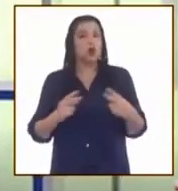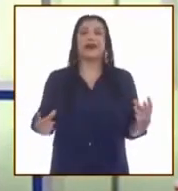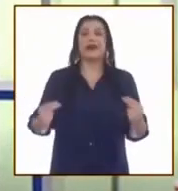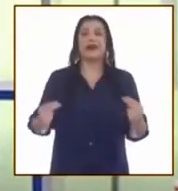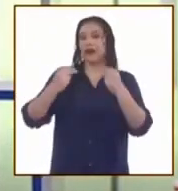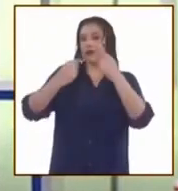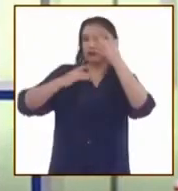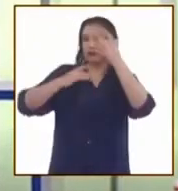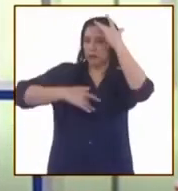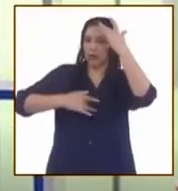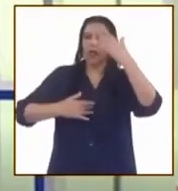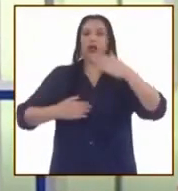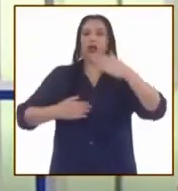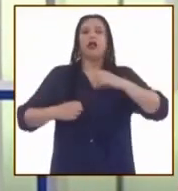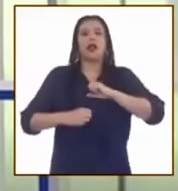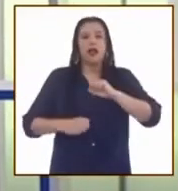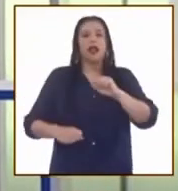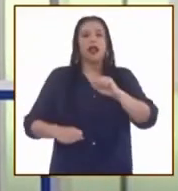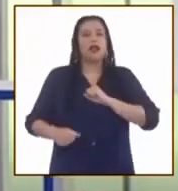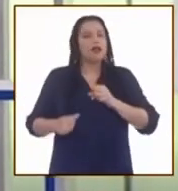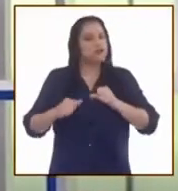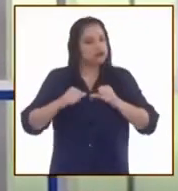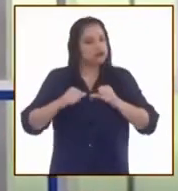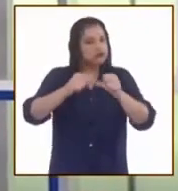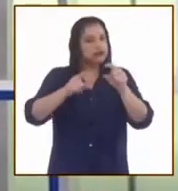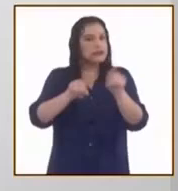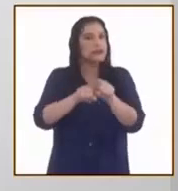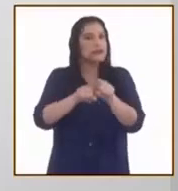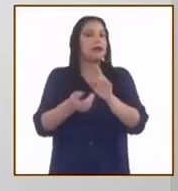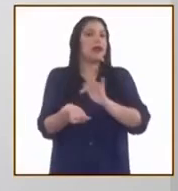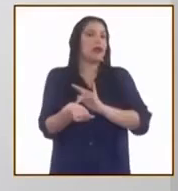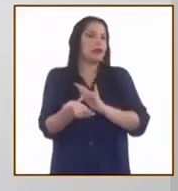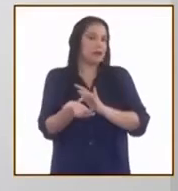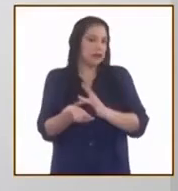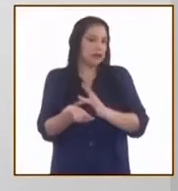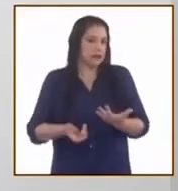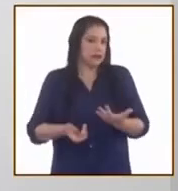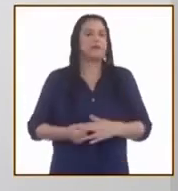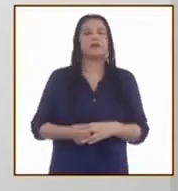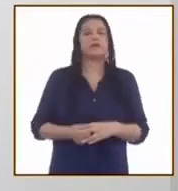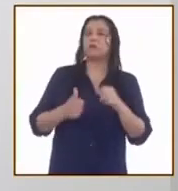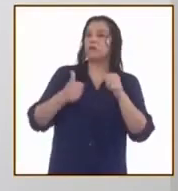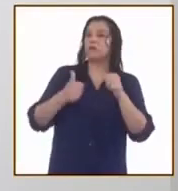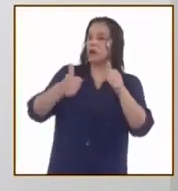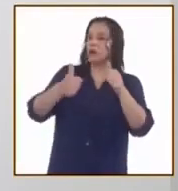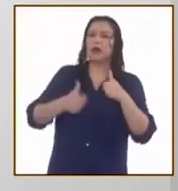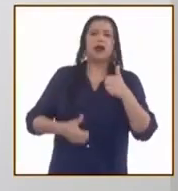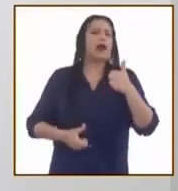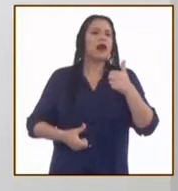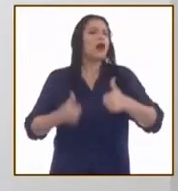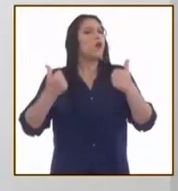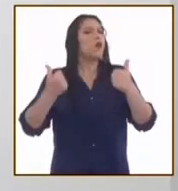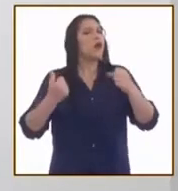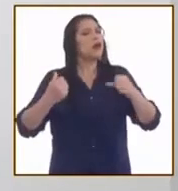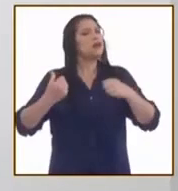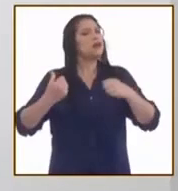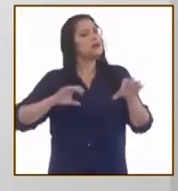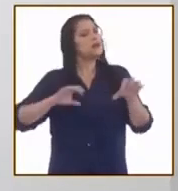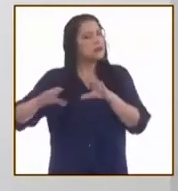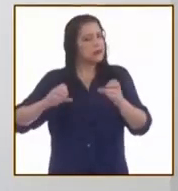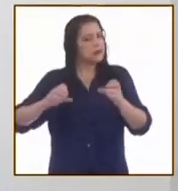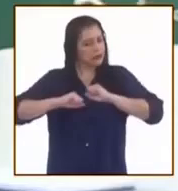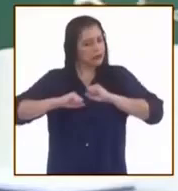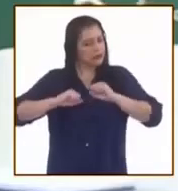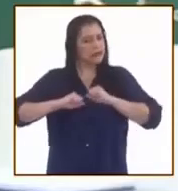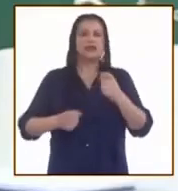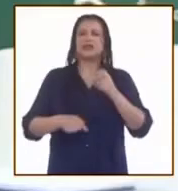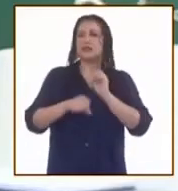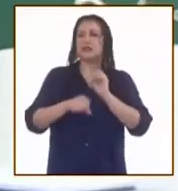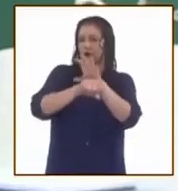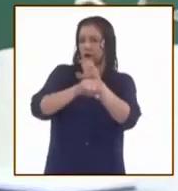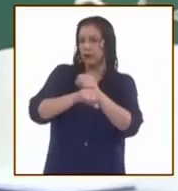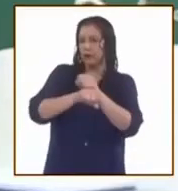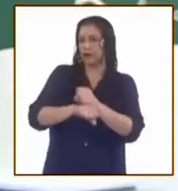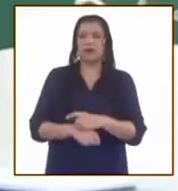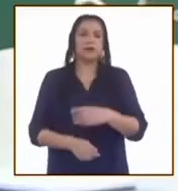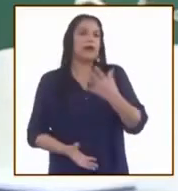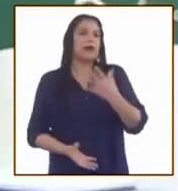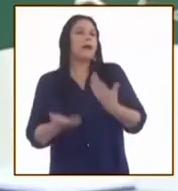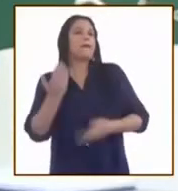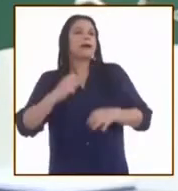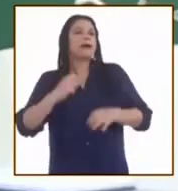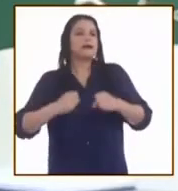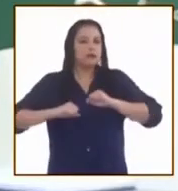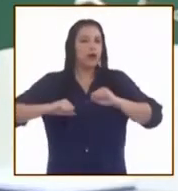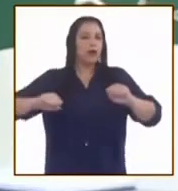las enfermedades respiratorias crónicas y la diabetes. Muy bien. ¿Y qué tipo de actividades se recomiendan? Por lo general,